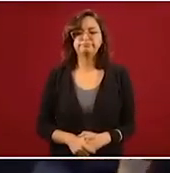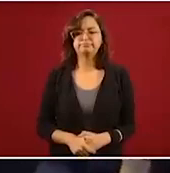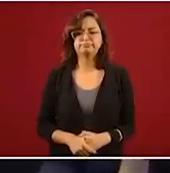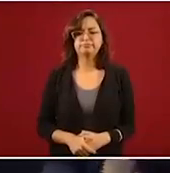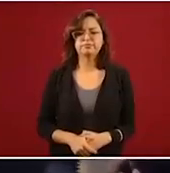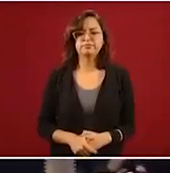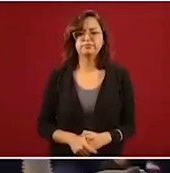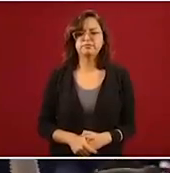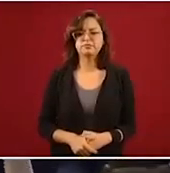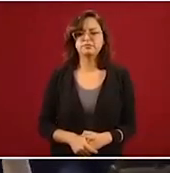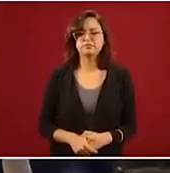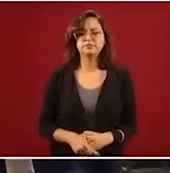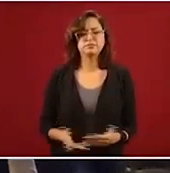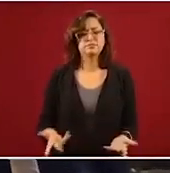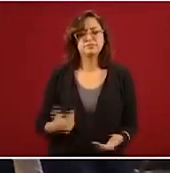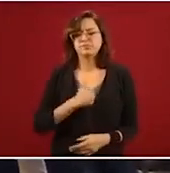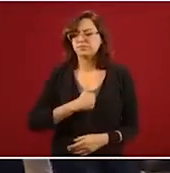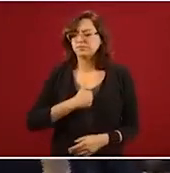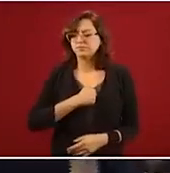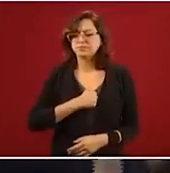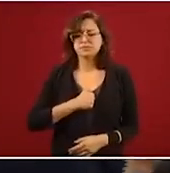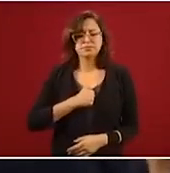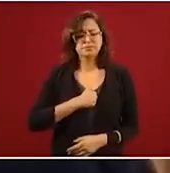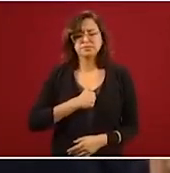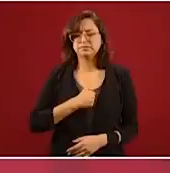sigamos. Muy lamentable este hecho,